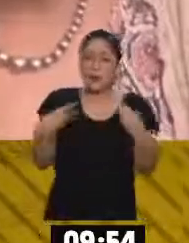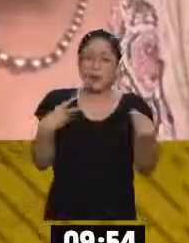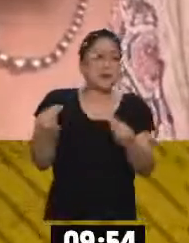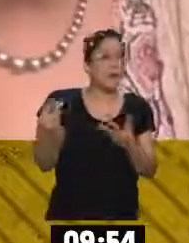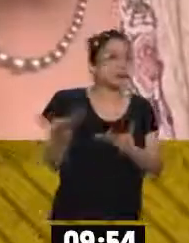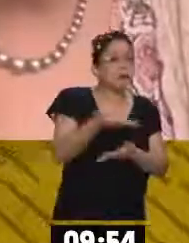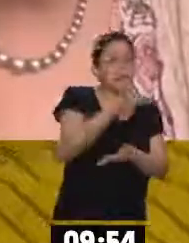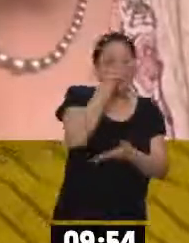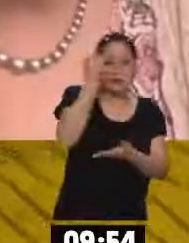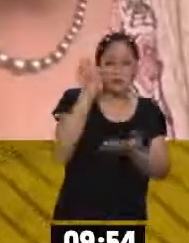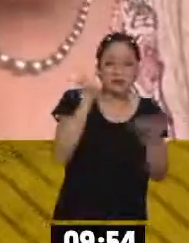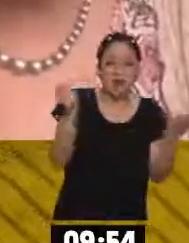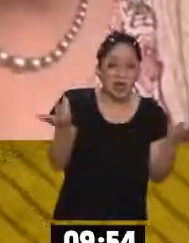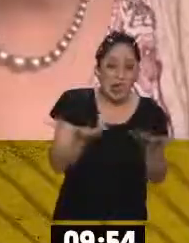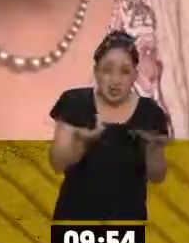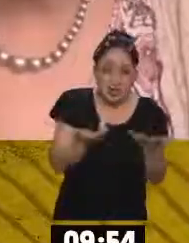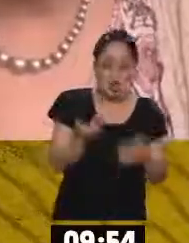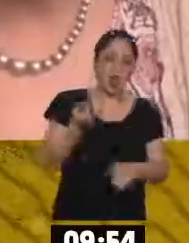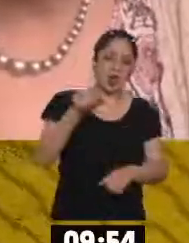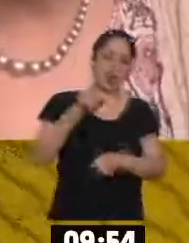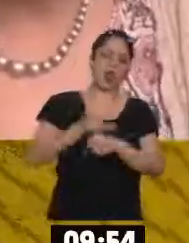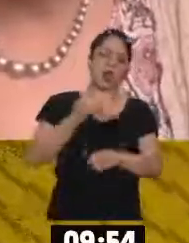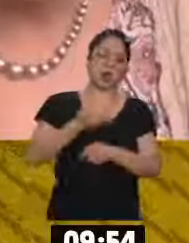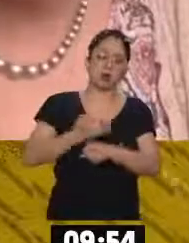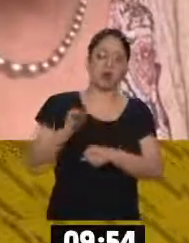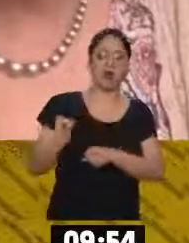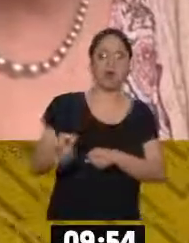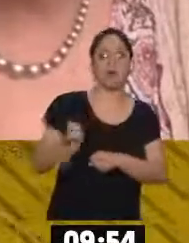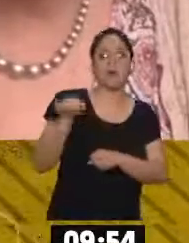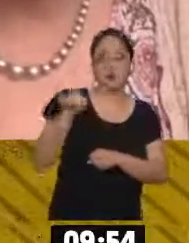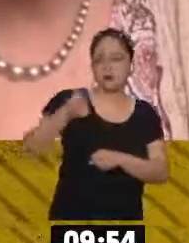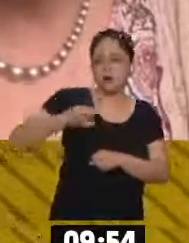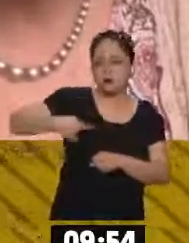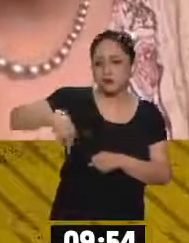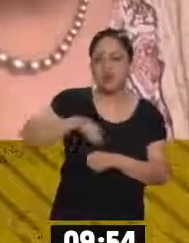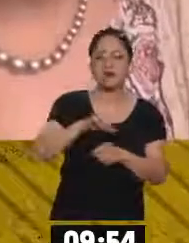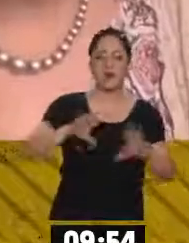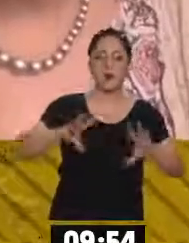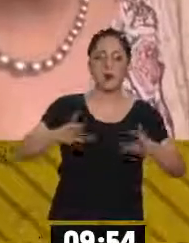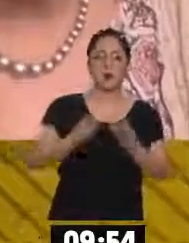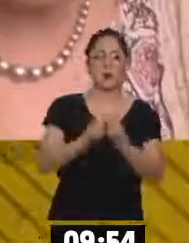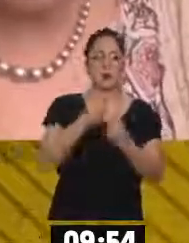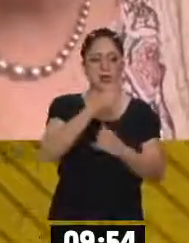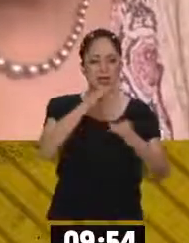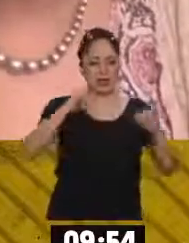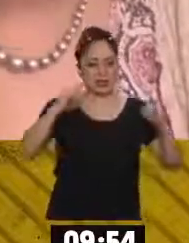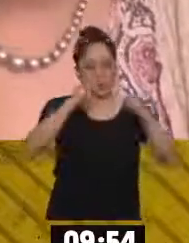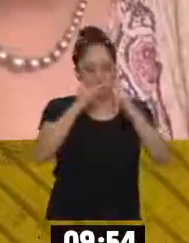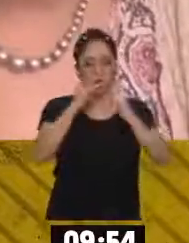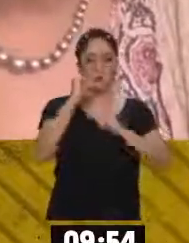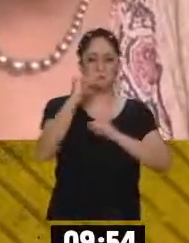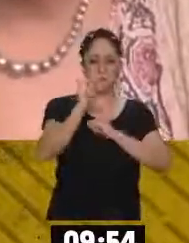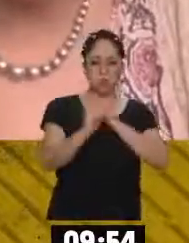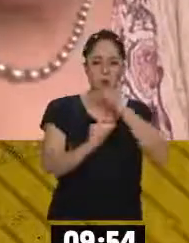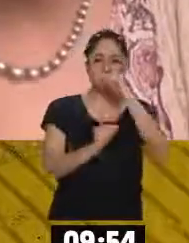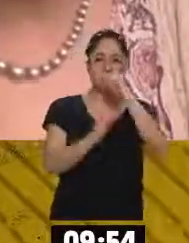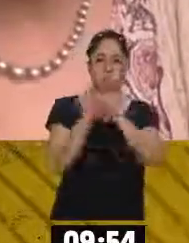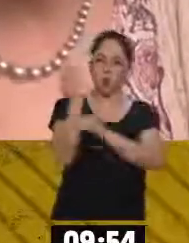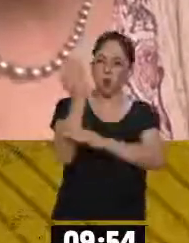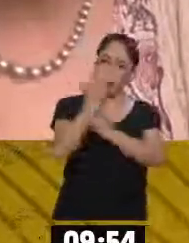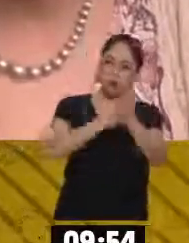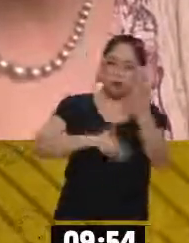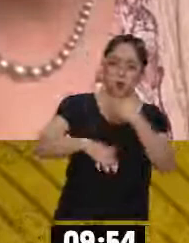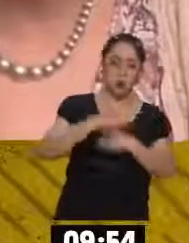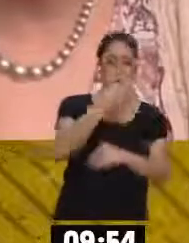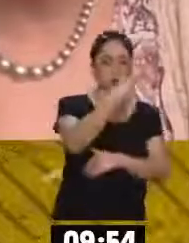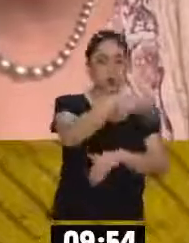parece muy importante decir como un elemento de la fortaleza de nuestra institución y de salir adelante y de reconocer su